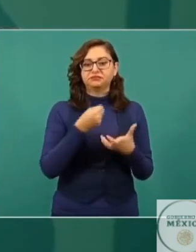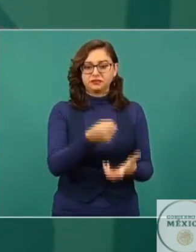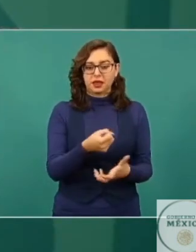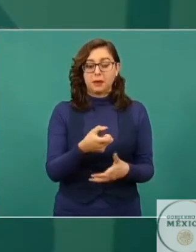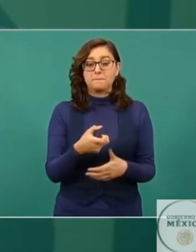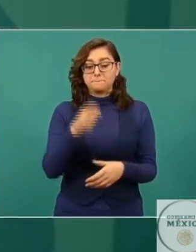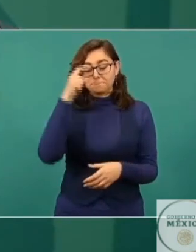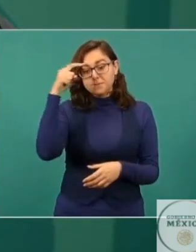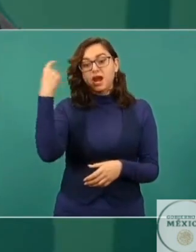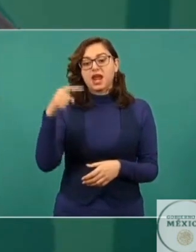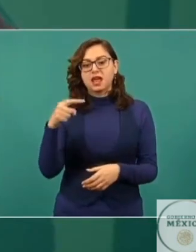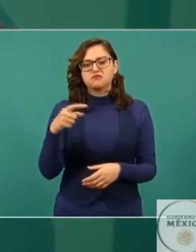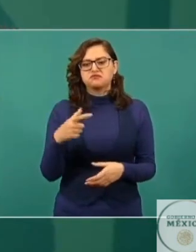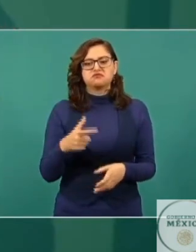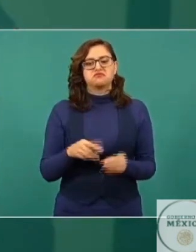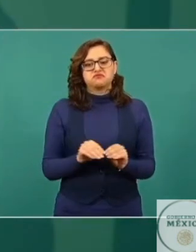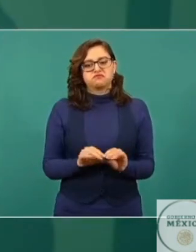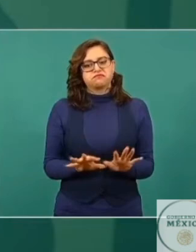la dimensión